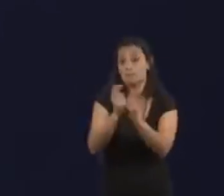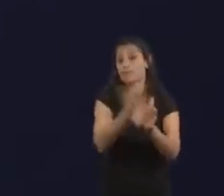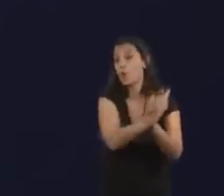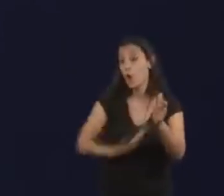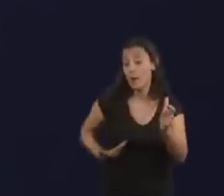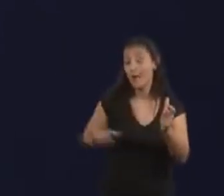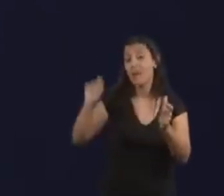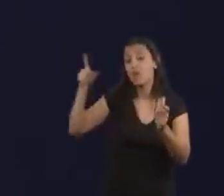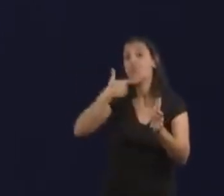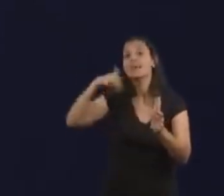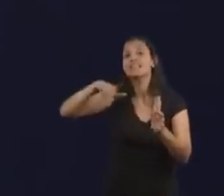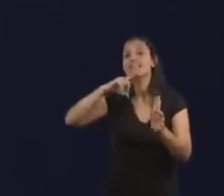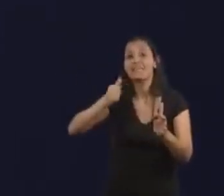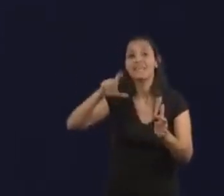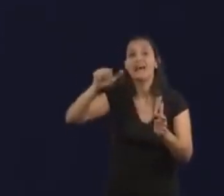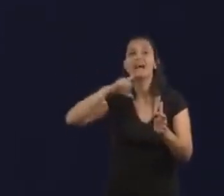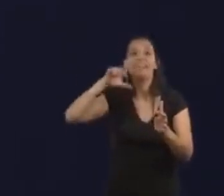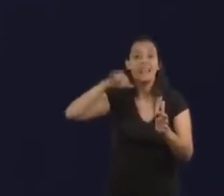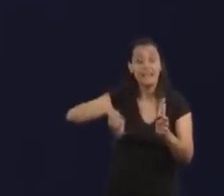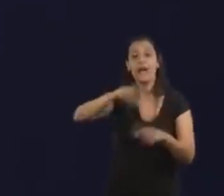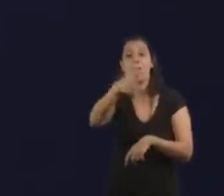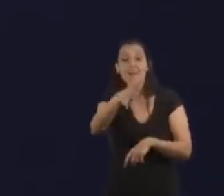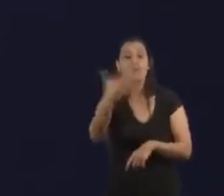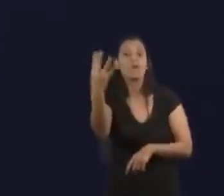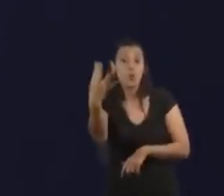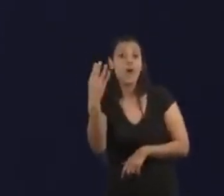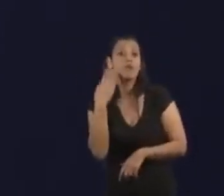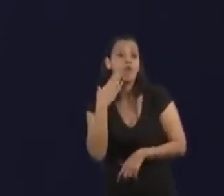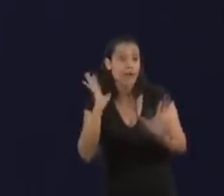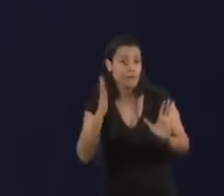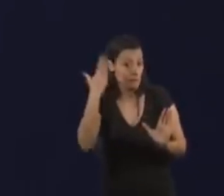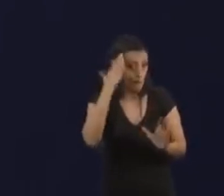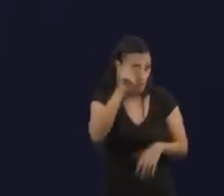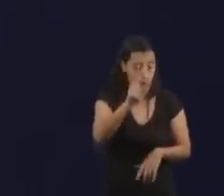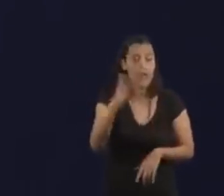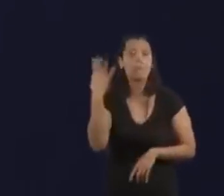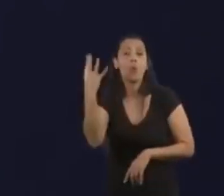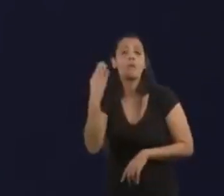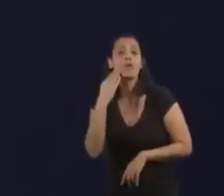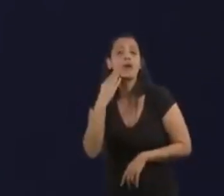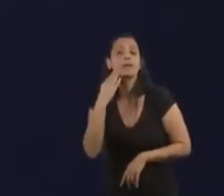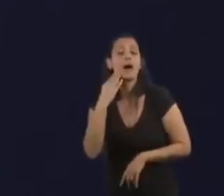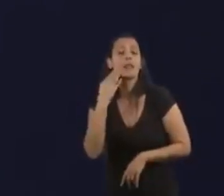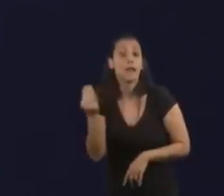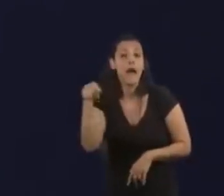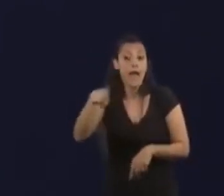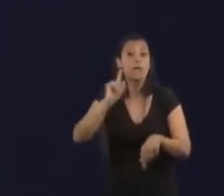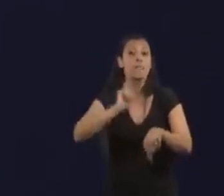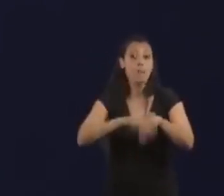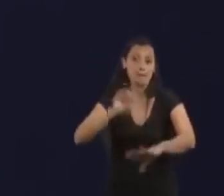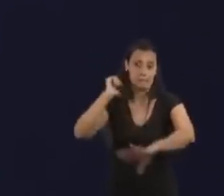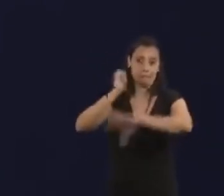Catarina y en torno a las 16 horas Mira qué buena memoria que tengo va a estar el discurso del